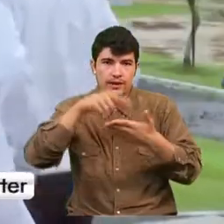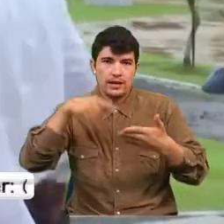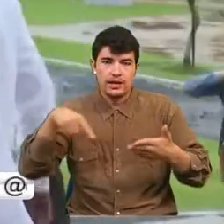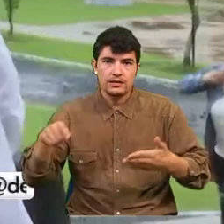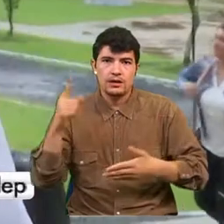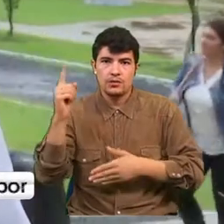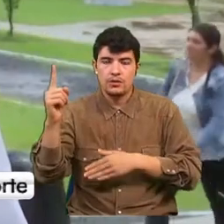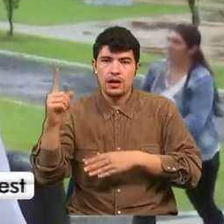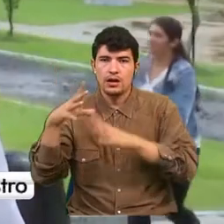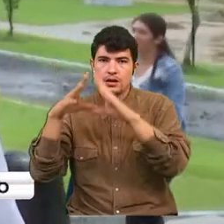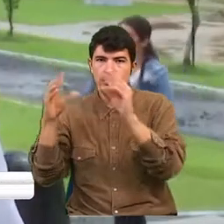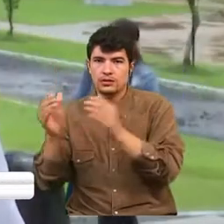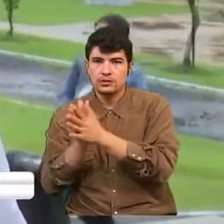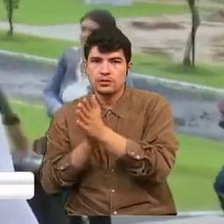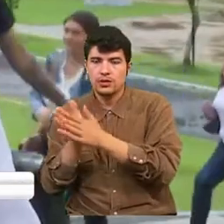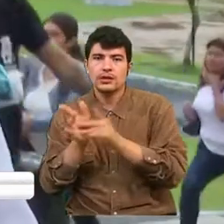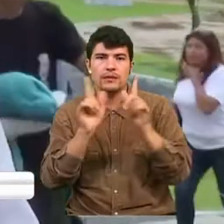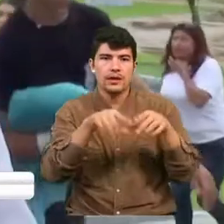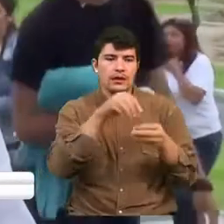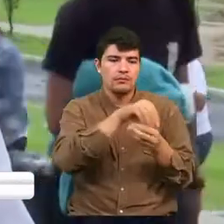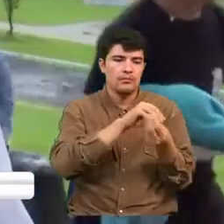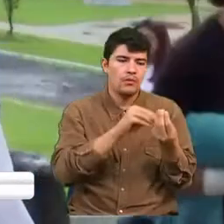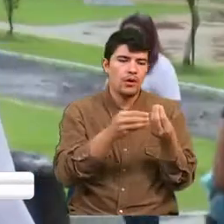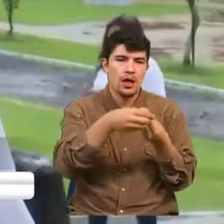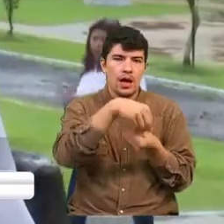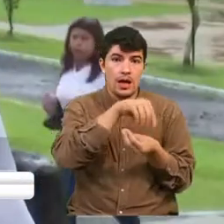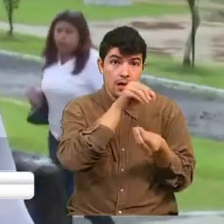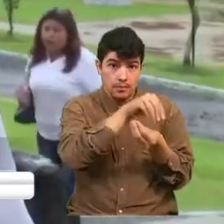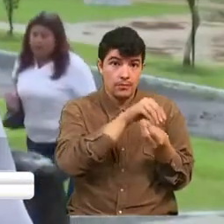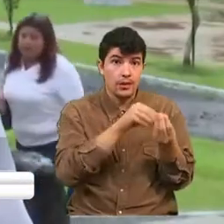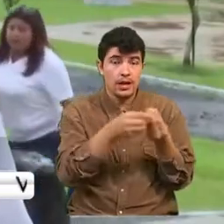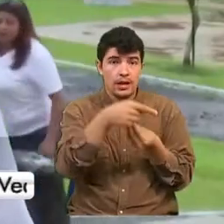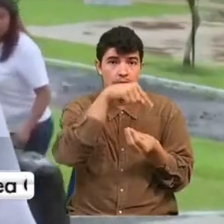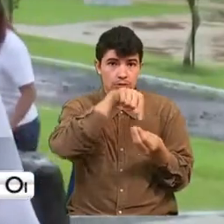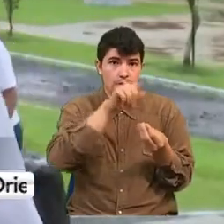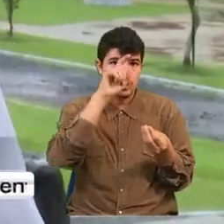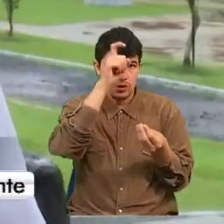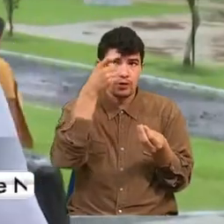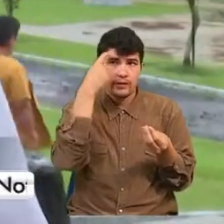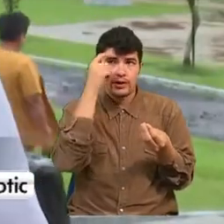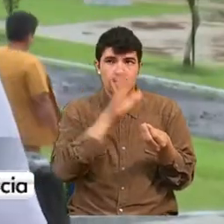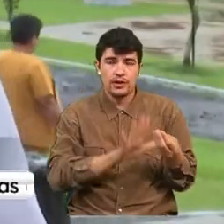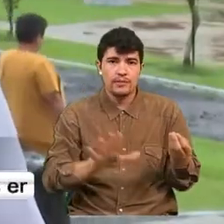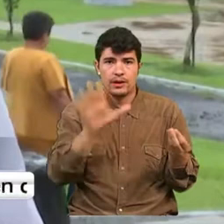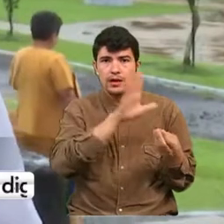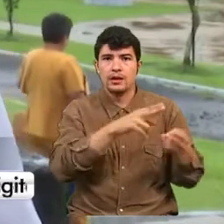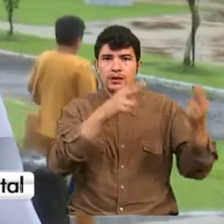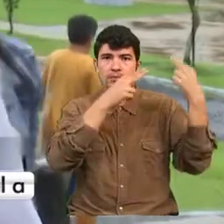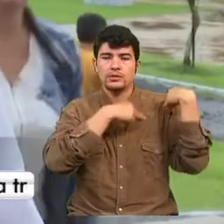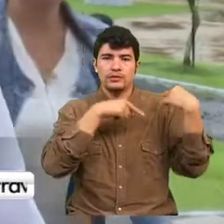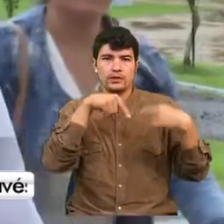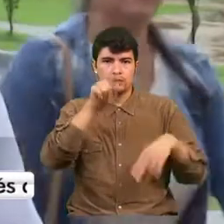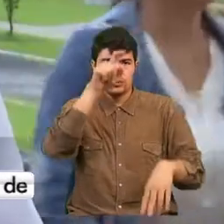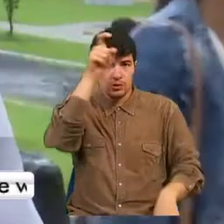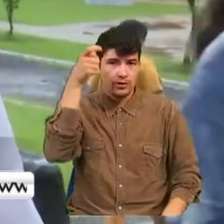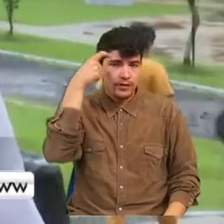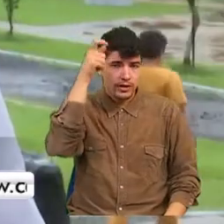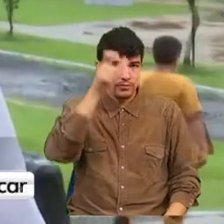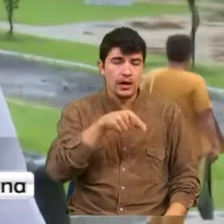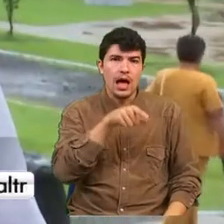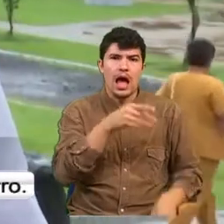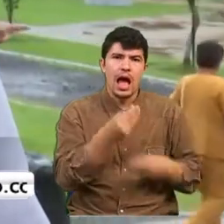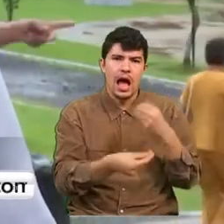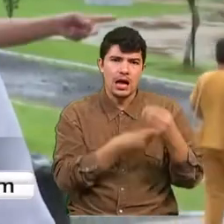de Cacao y la que estamos hablando de Morelia. Esta de Morelia, el gobierno departamental en cabeza del doctor Didier Alberto Tavera, ha hecho